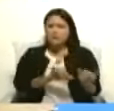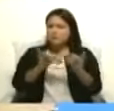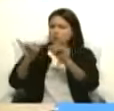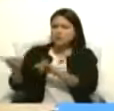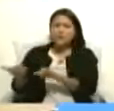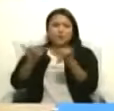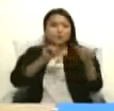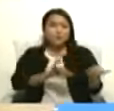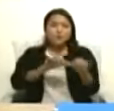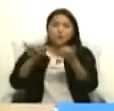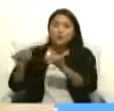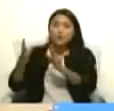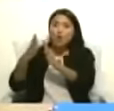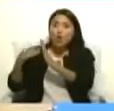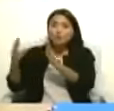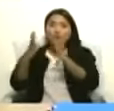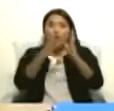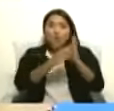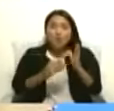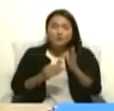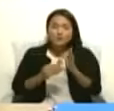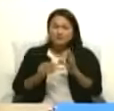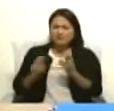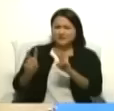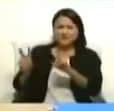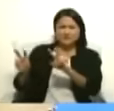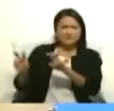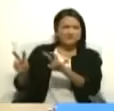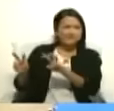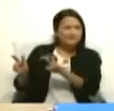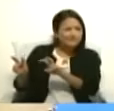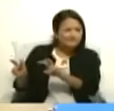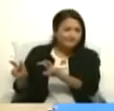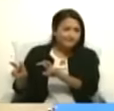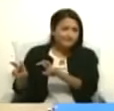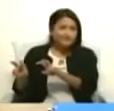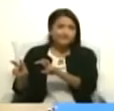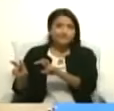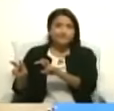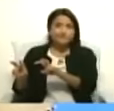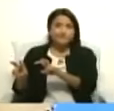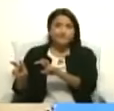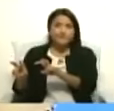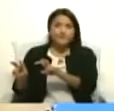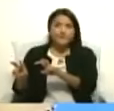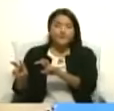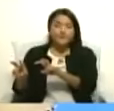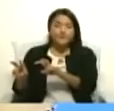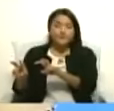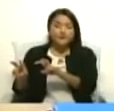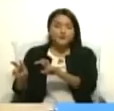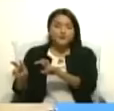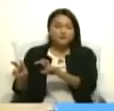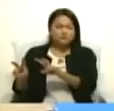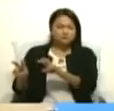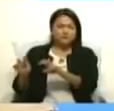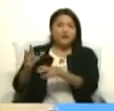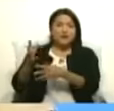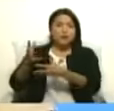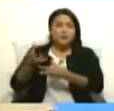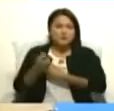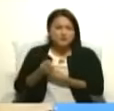presidente de guyan no les parece como raro no les parece demasiado mezquino